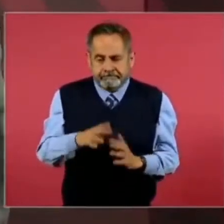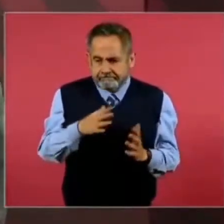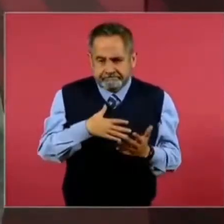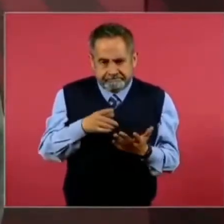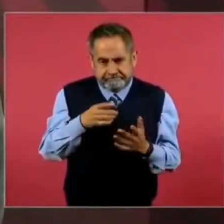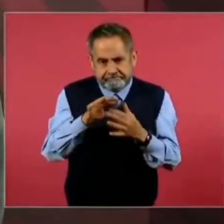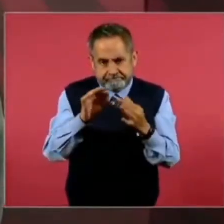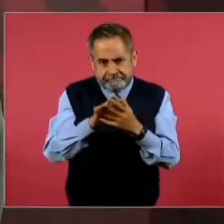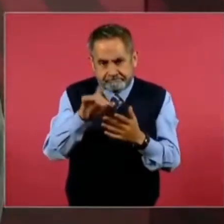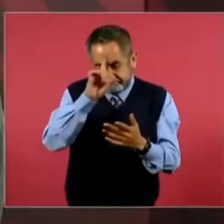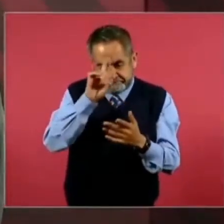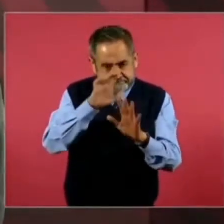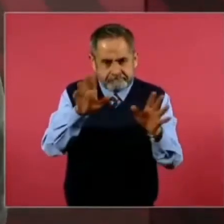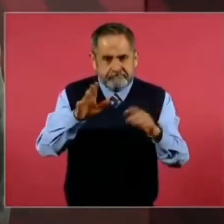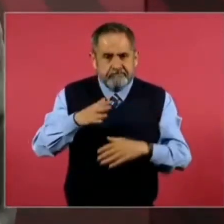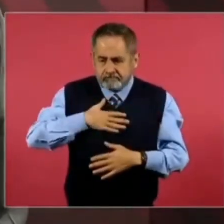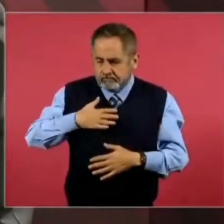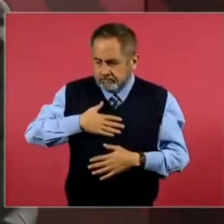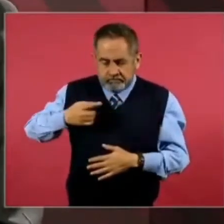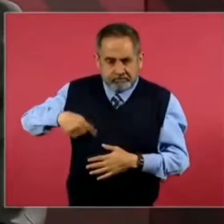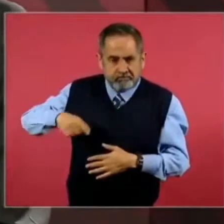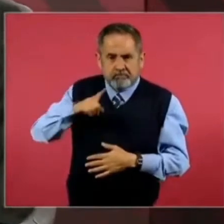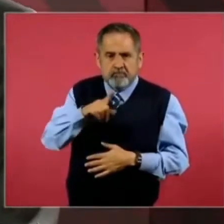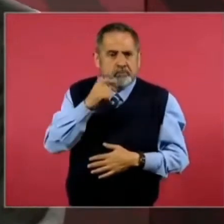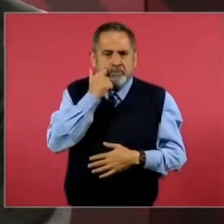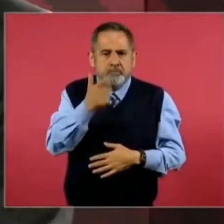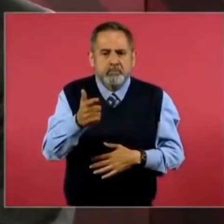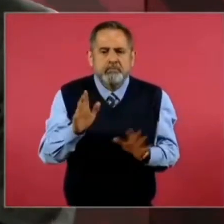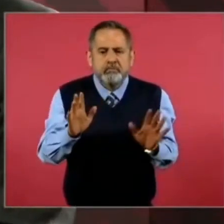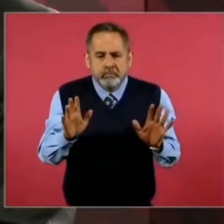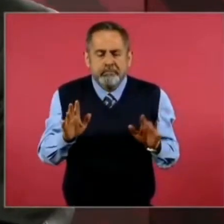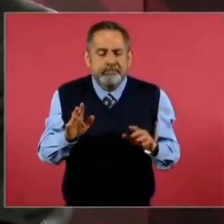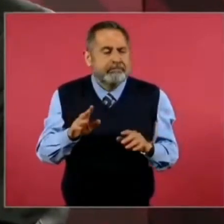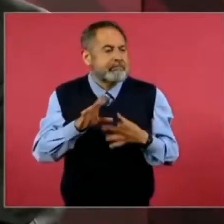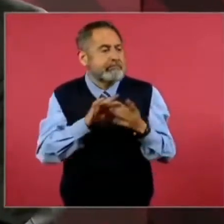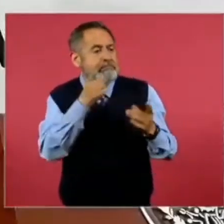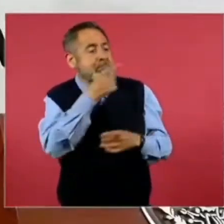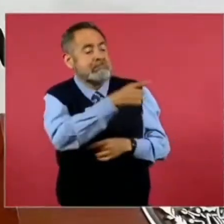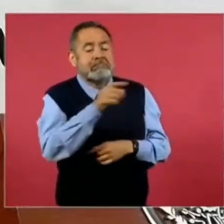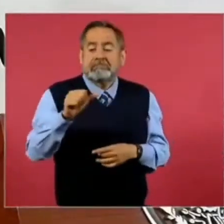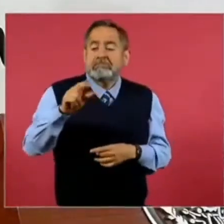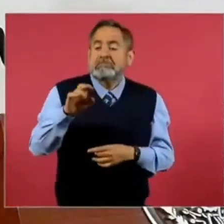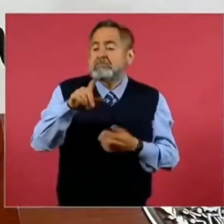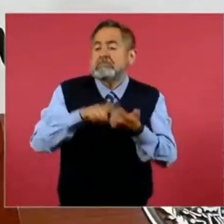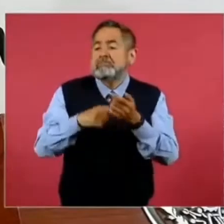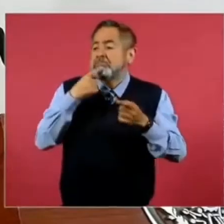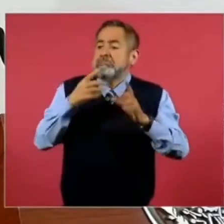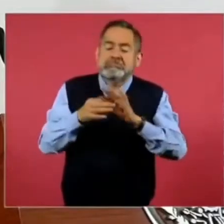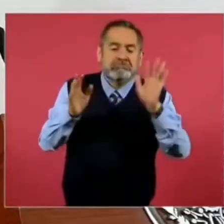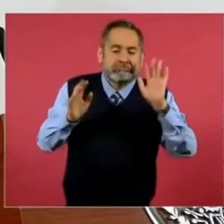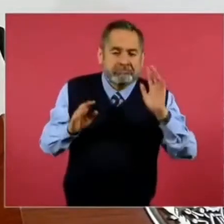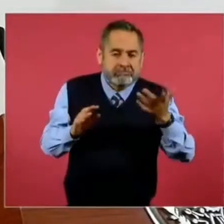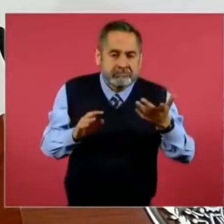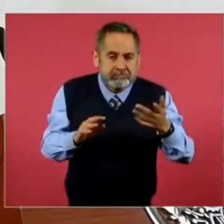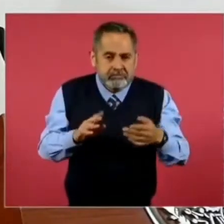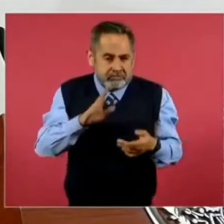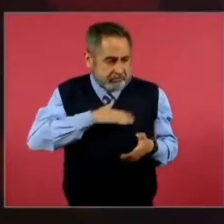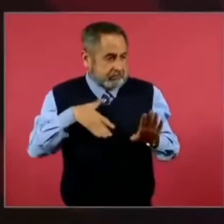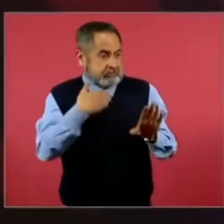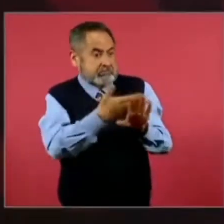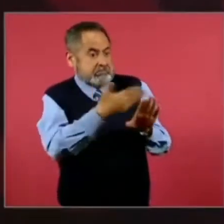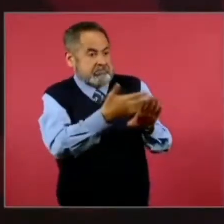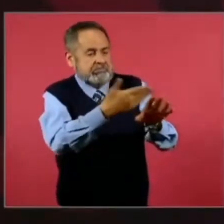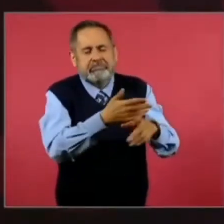recomendar mientras estemos nosotros, porque no quiero que vaya a decir la señora Anabel que la estamos